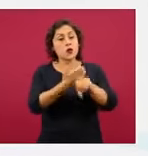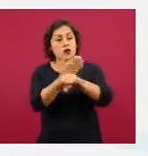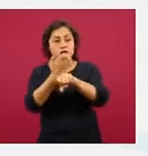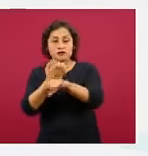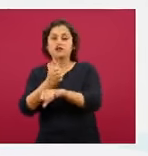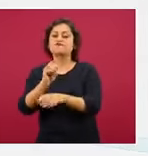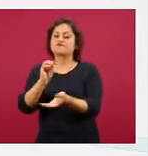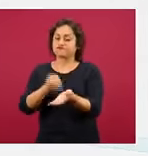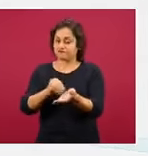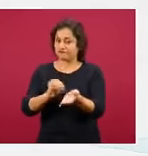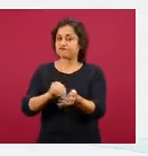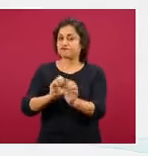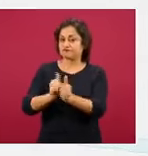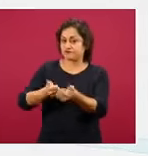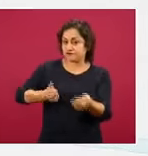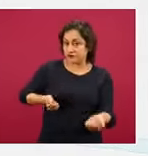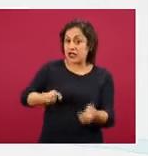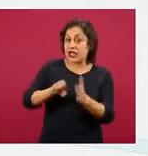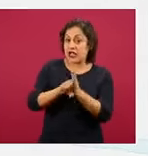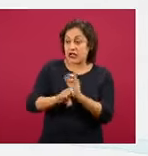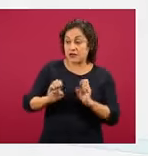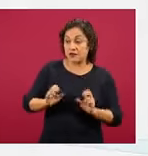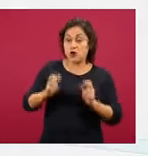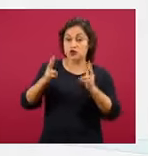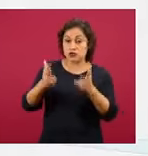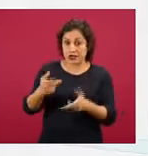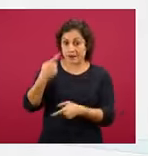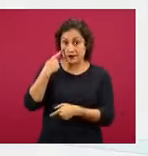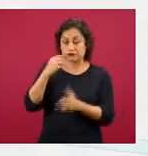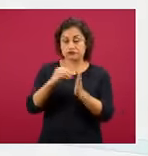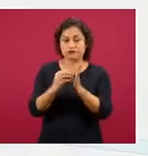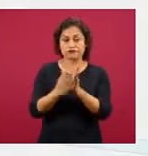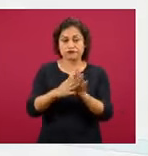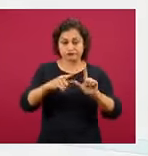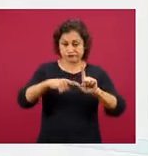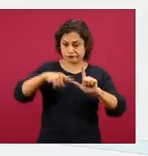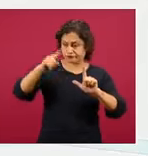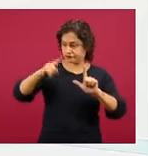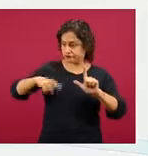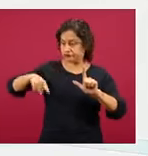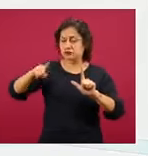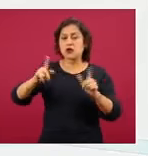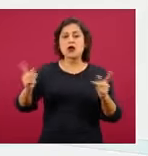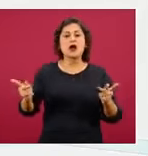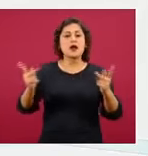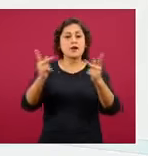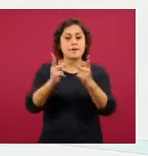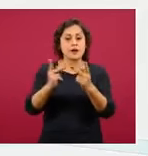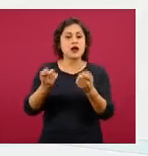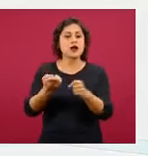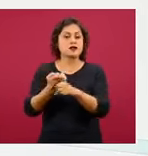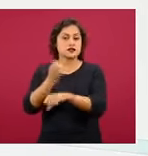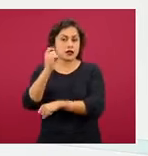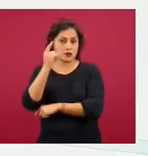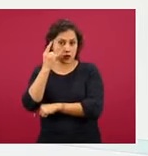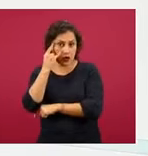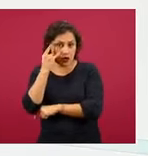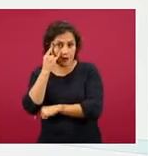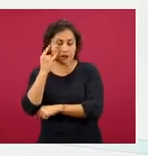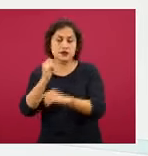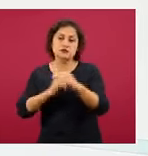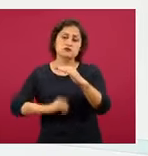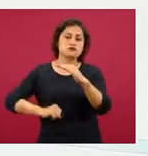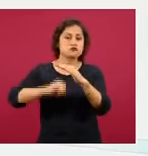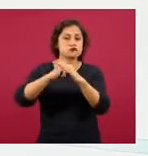rezago y es el caso de Chiapas, pero por la forma de la curva podemos ver que es muy parecida a la forma de Campeche, donde se logra un punto